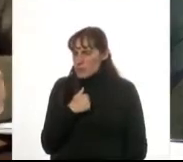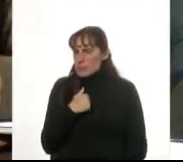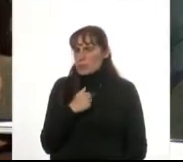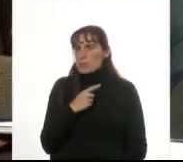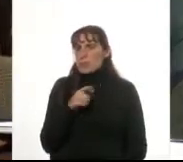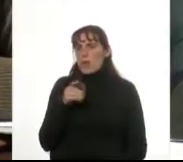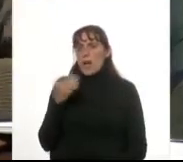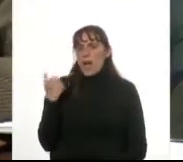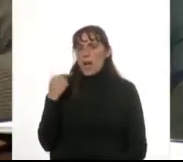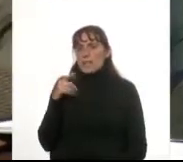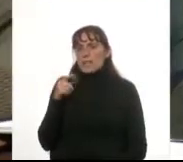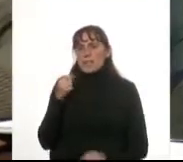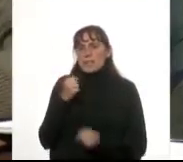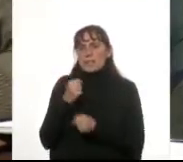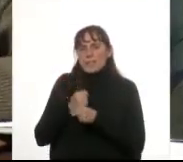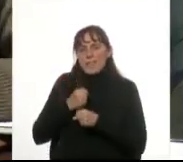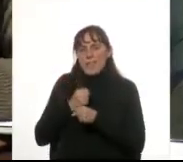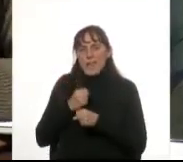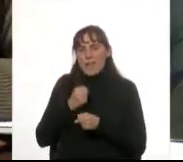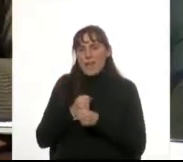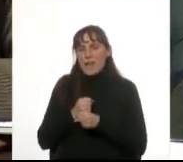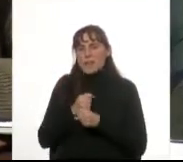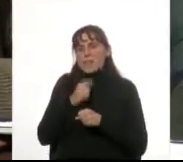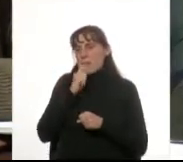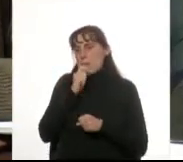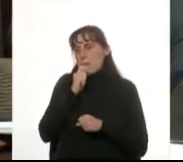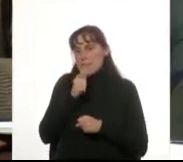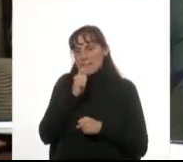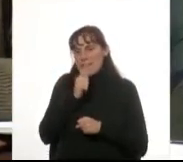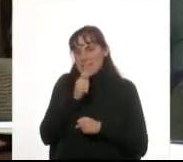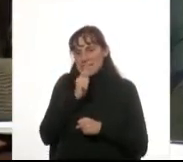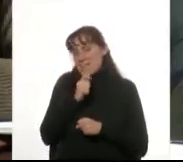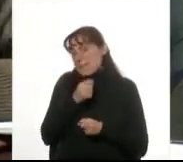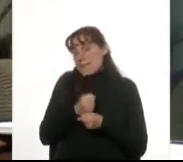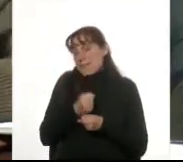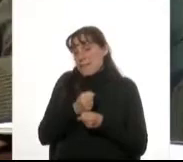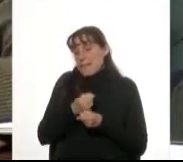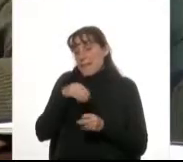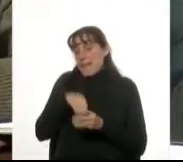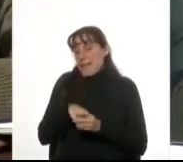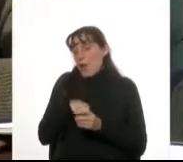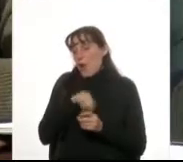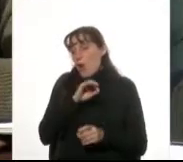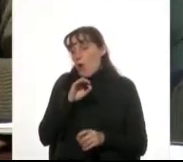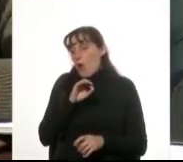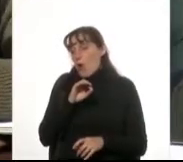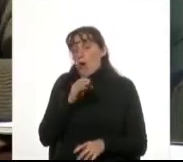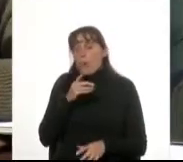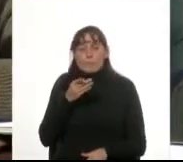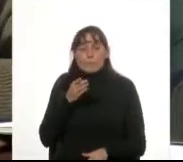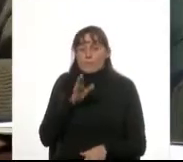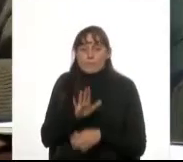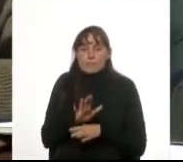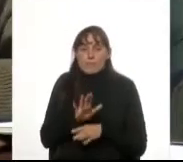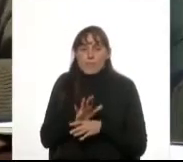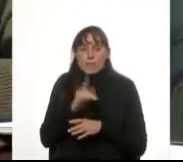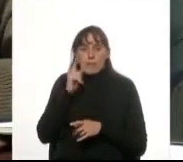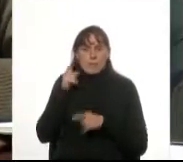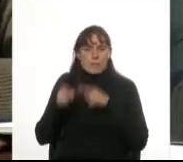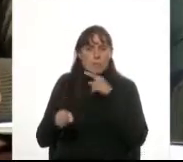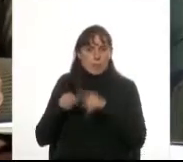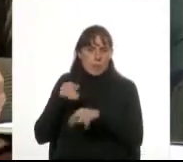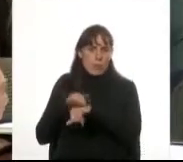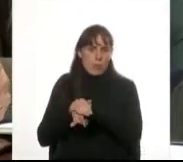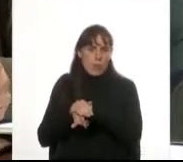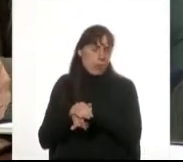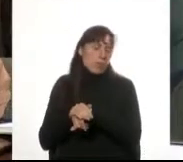quienes trabajaban en esa prensa en el país o a quienes se ganaban la vida trabajando en el país esa posición.